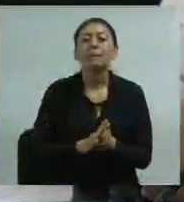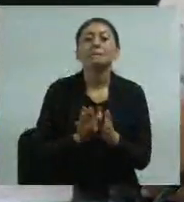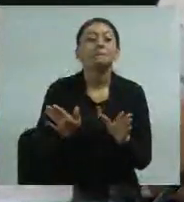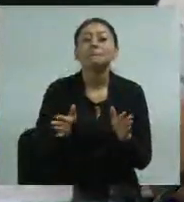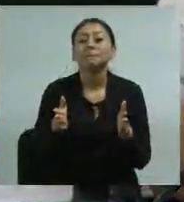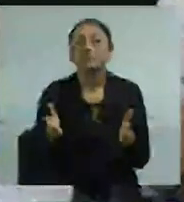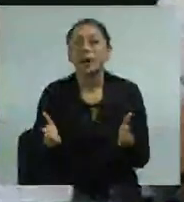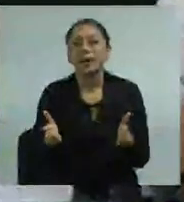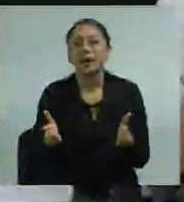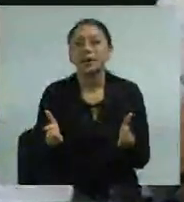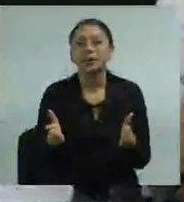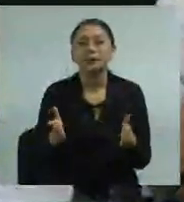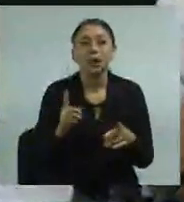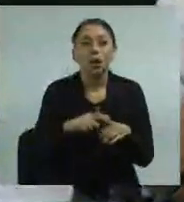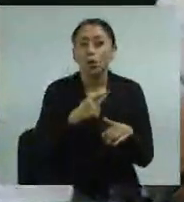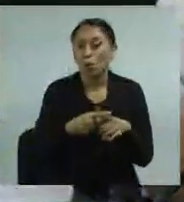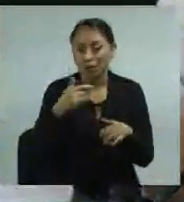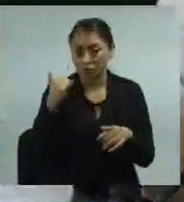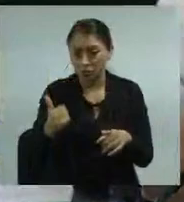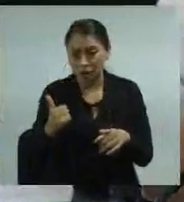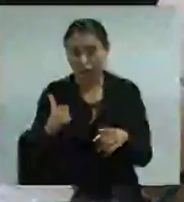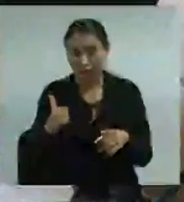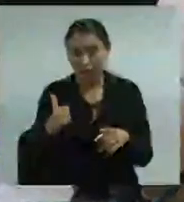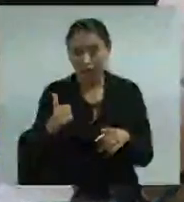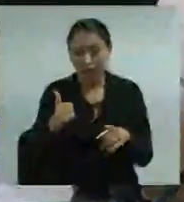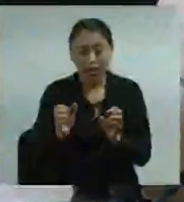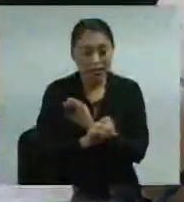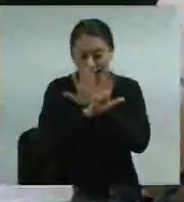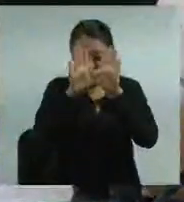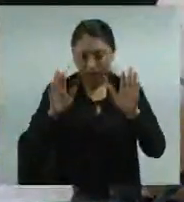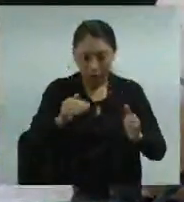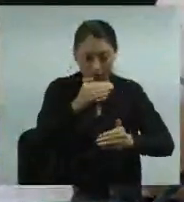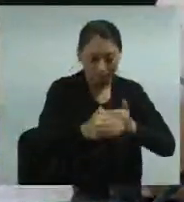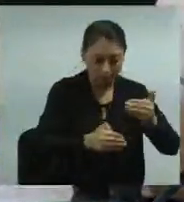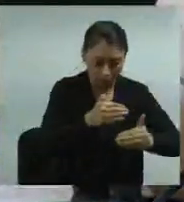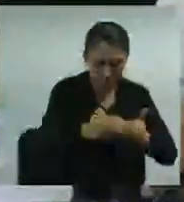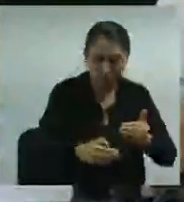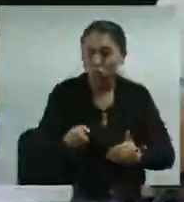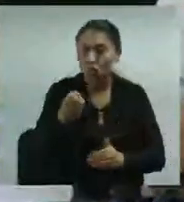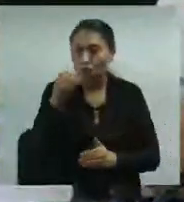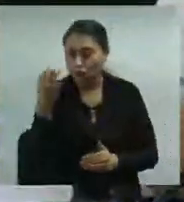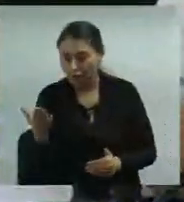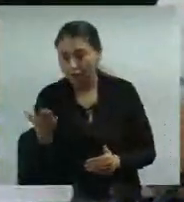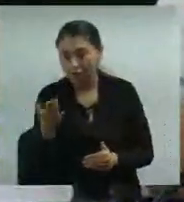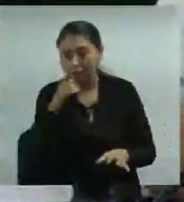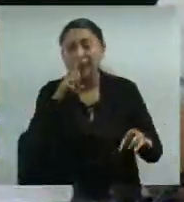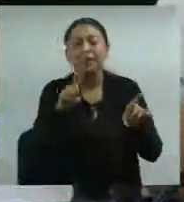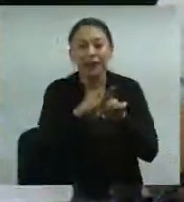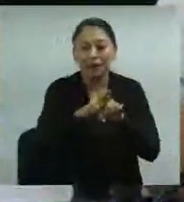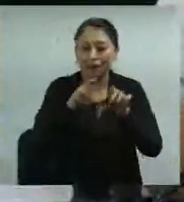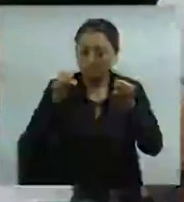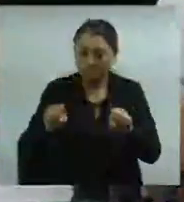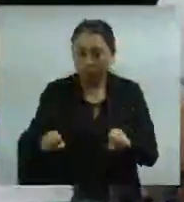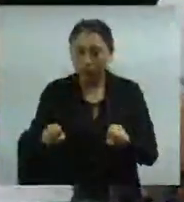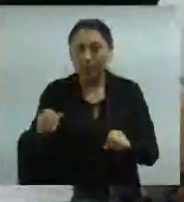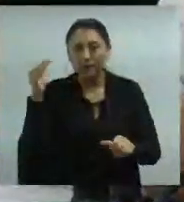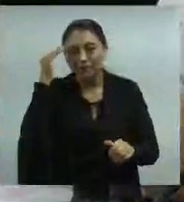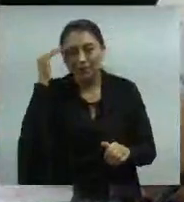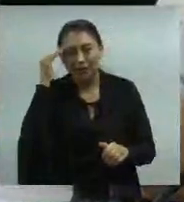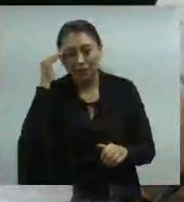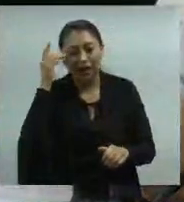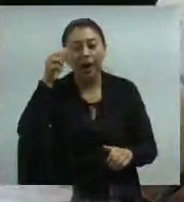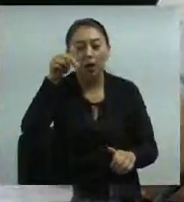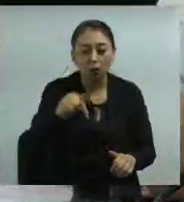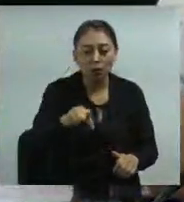que entonces, en medida que tengamos claro cuál va a ser el proceso, las fechas, pues se pueda determinar si hay que legislar en este